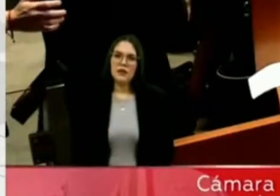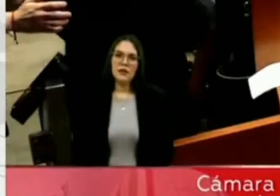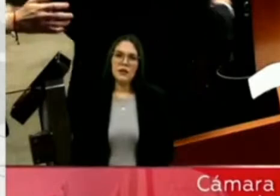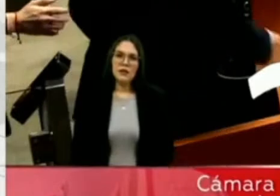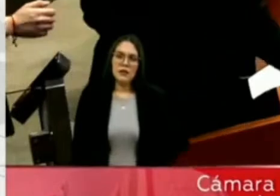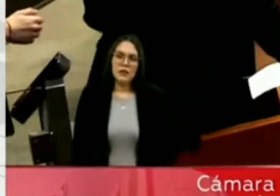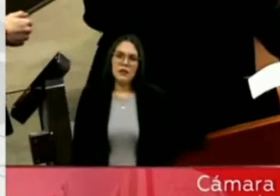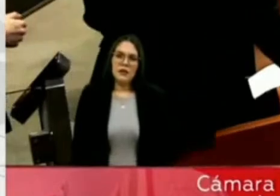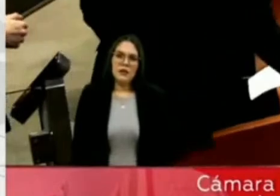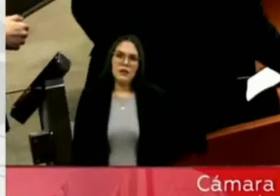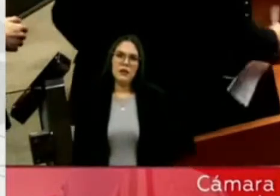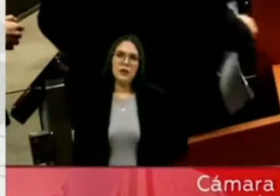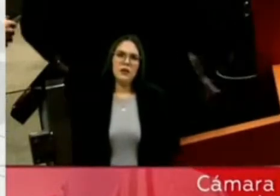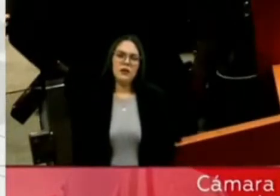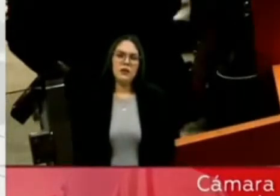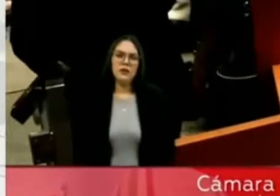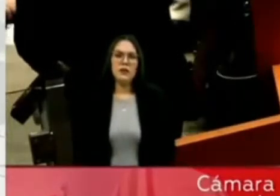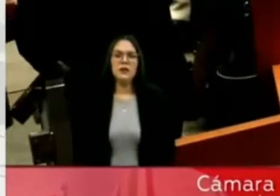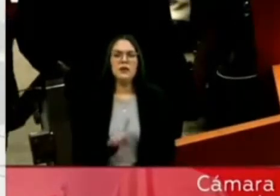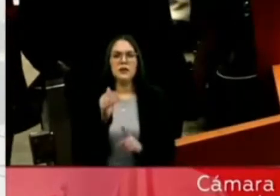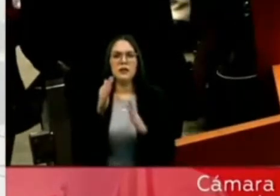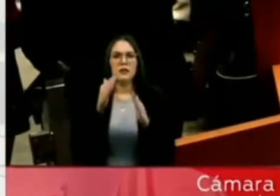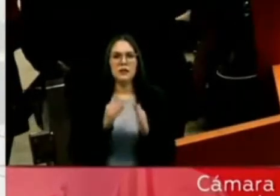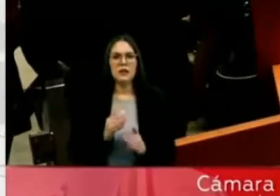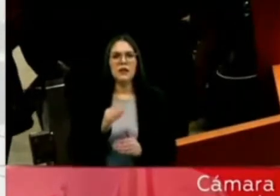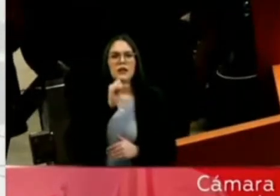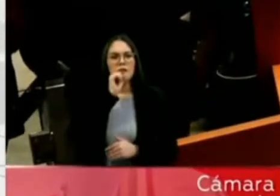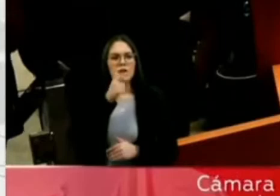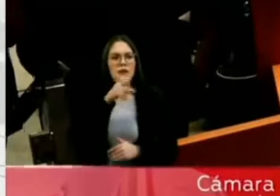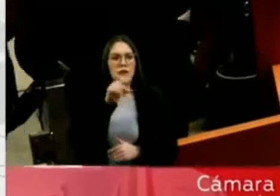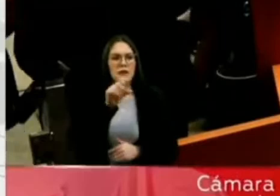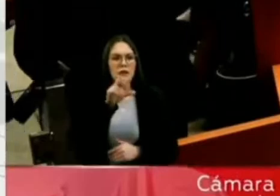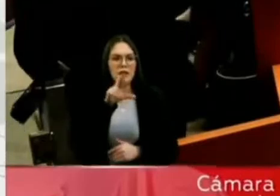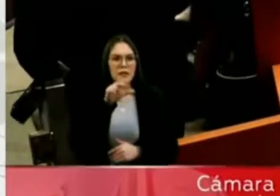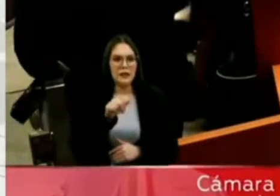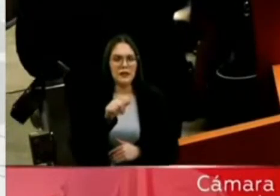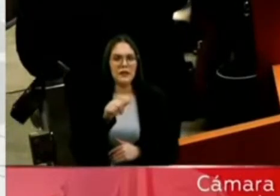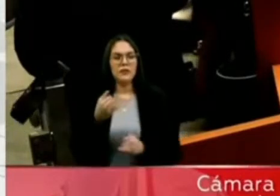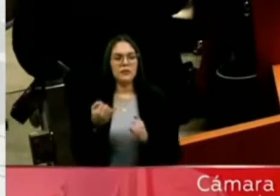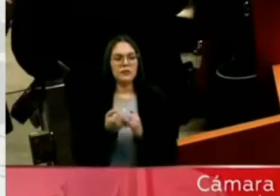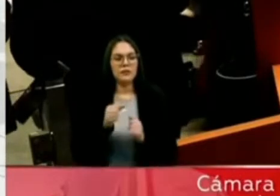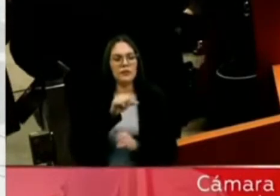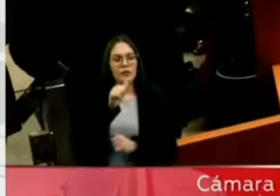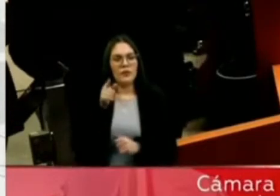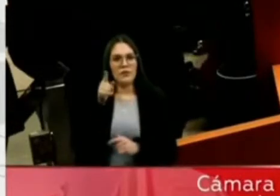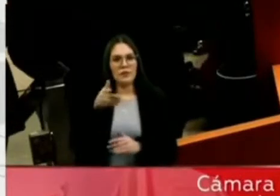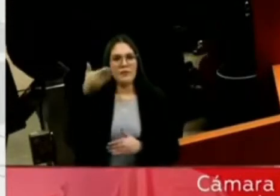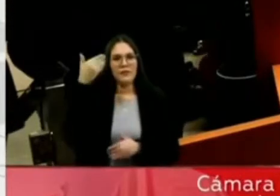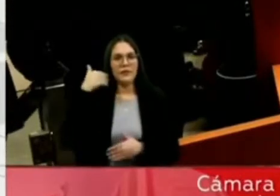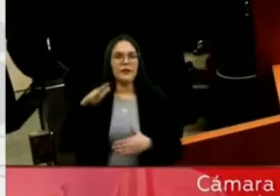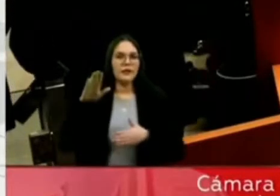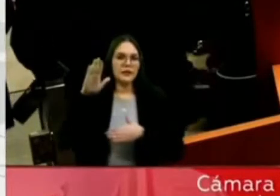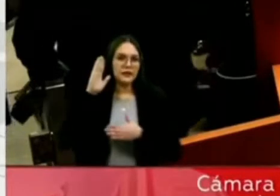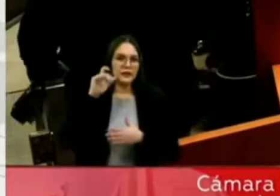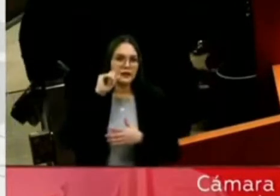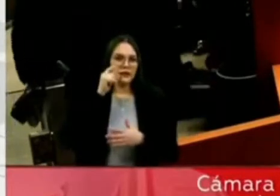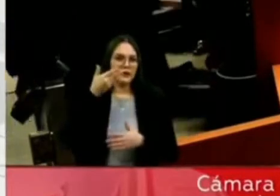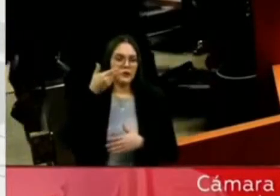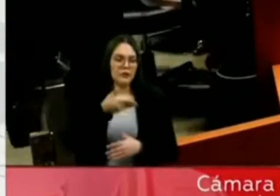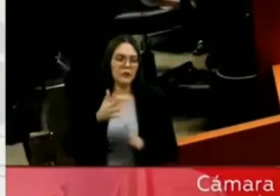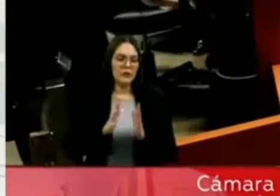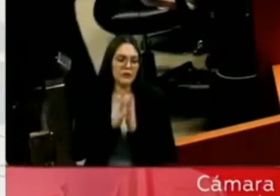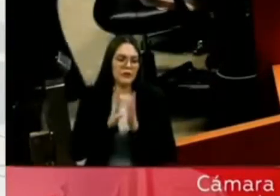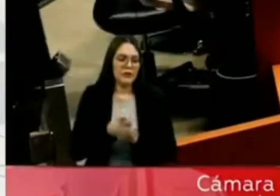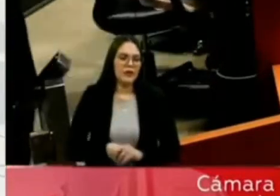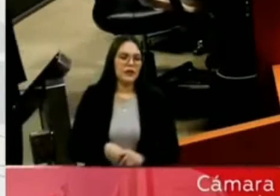Y luego el senador Ladrón de Guevara, aunque te había pedido la palabra, efectivamente, desde antes. No voy a